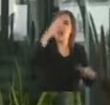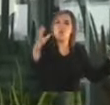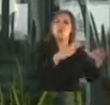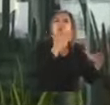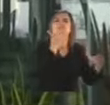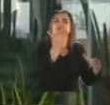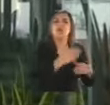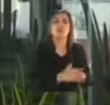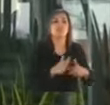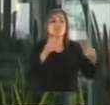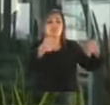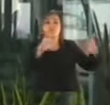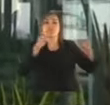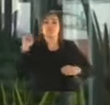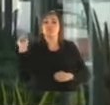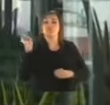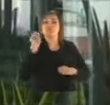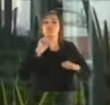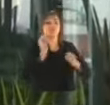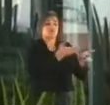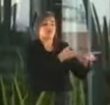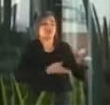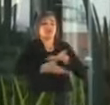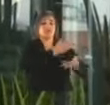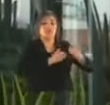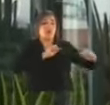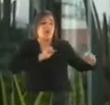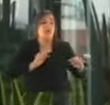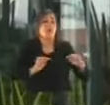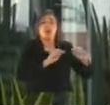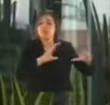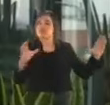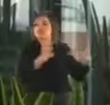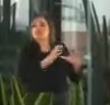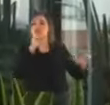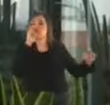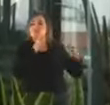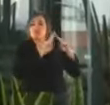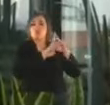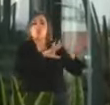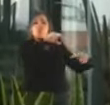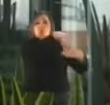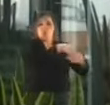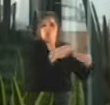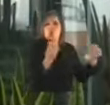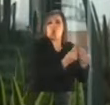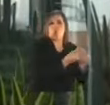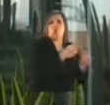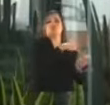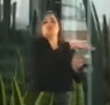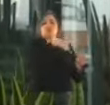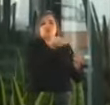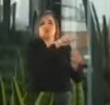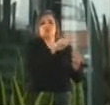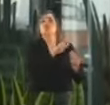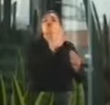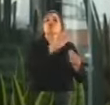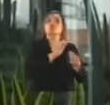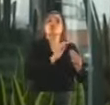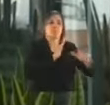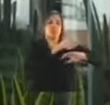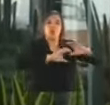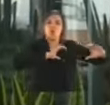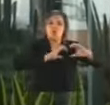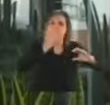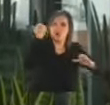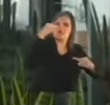De hecho, pues llevamos varios años en permanentes discusiones. He hecho parte de ese proceso, tanto desde los medios de comunicación